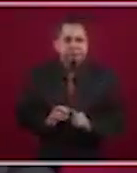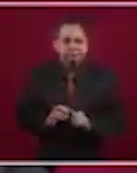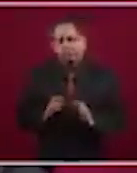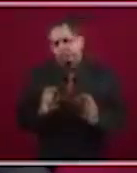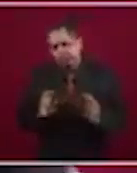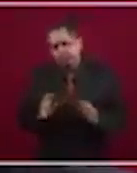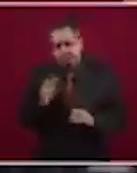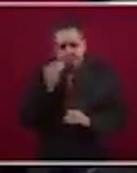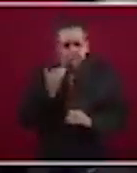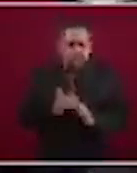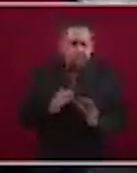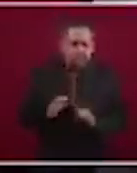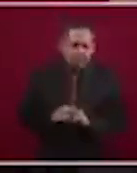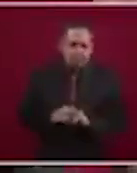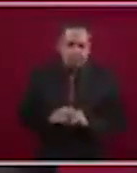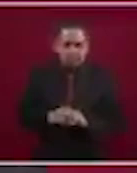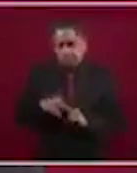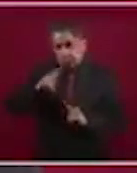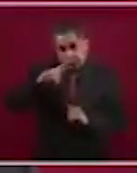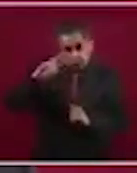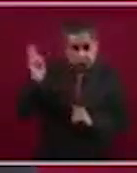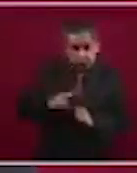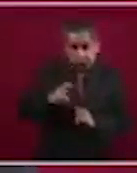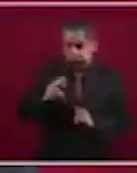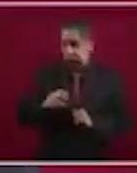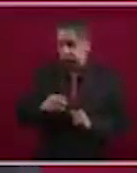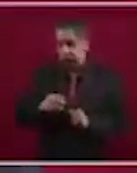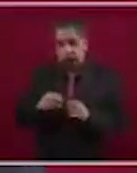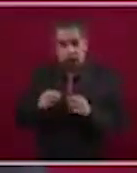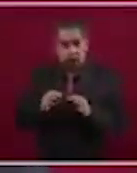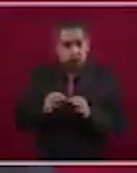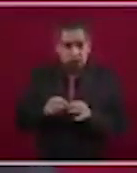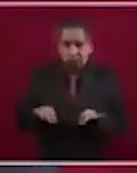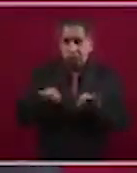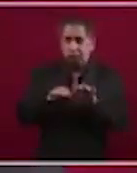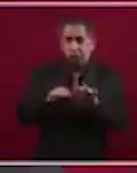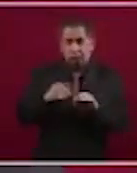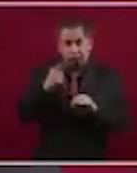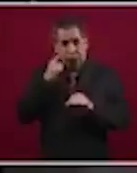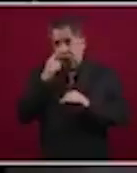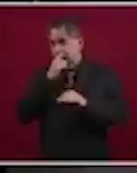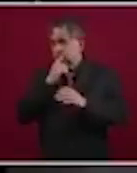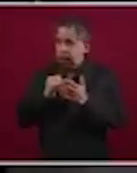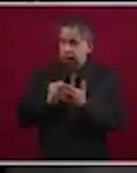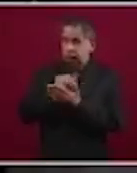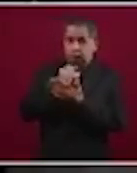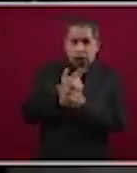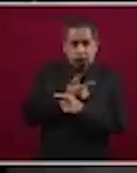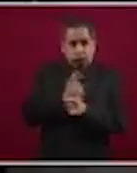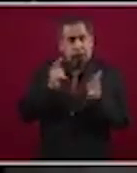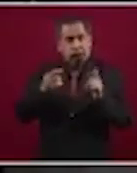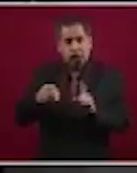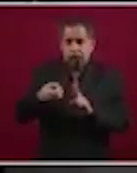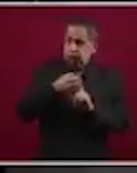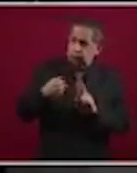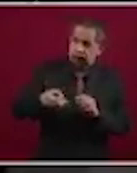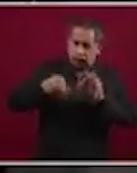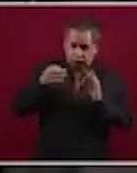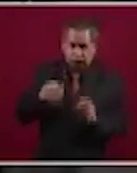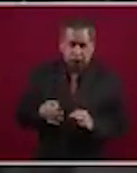Estábamos muy lejos de una democracia